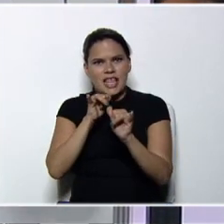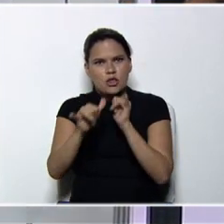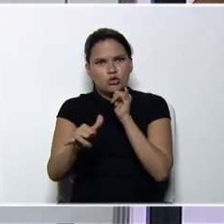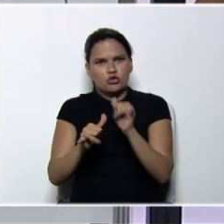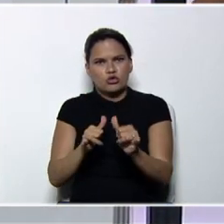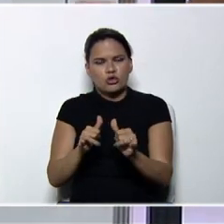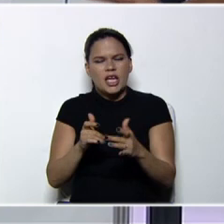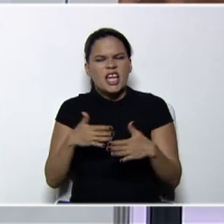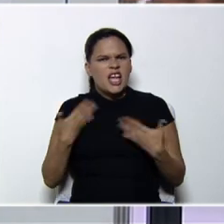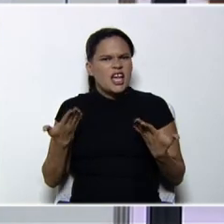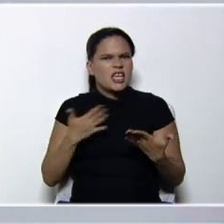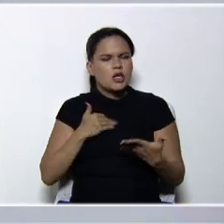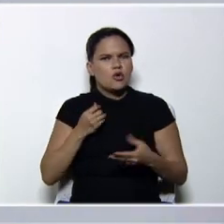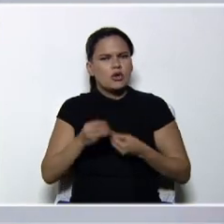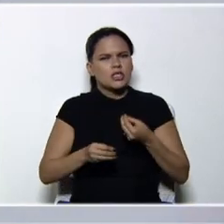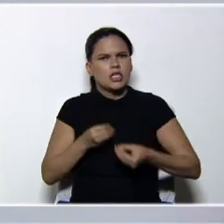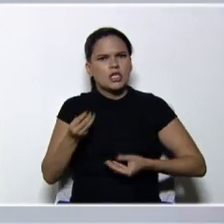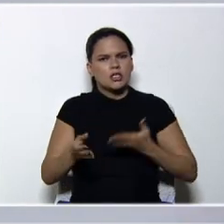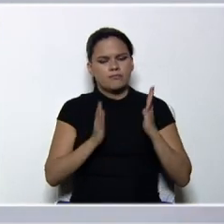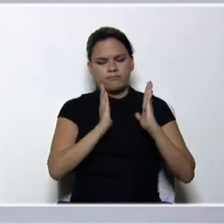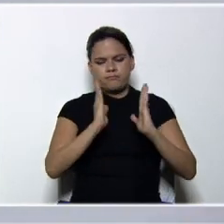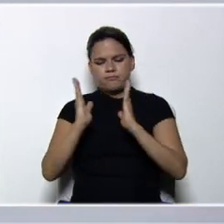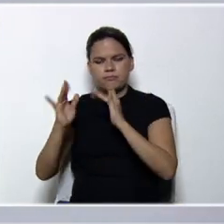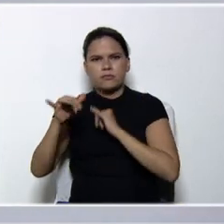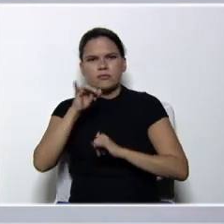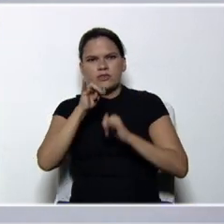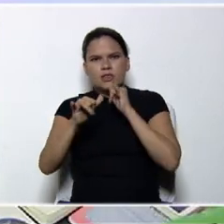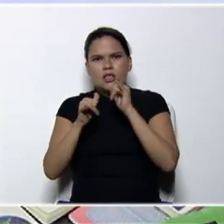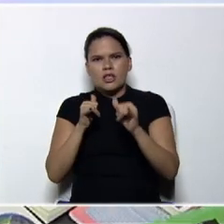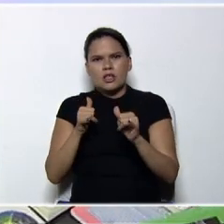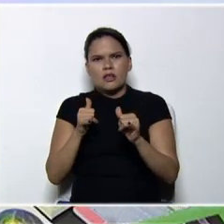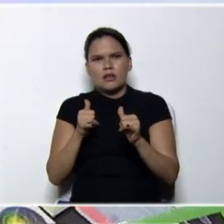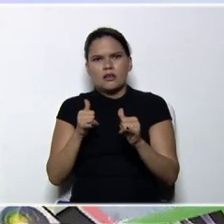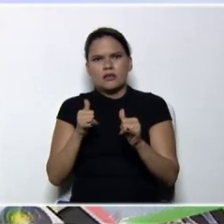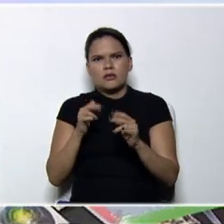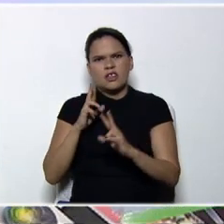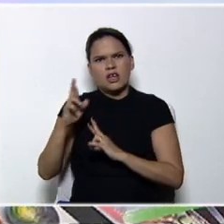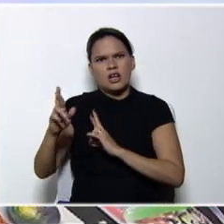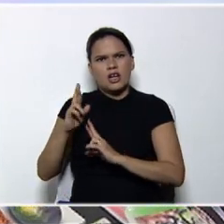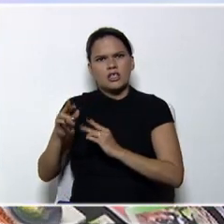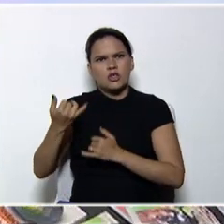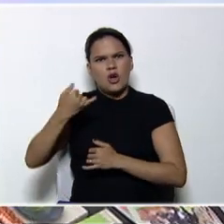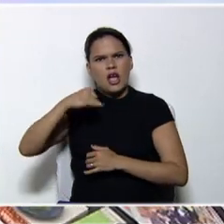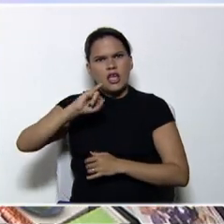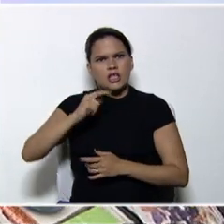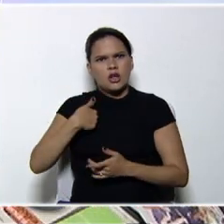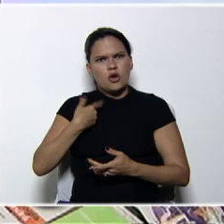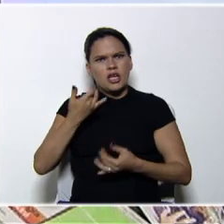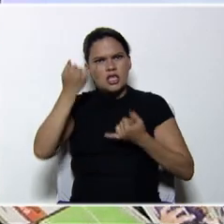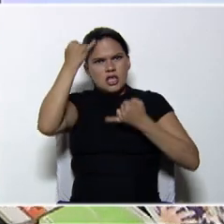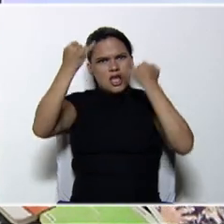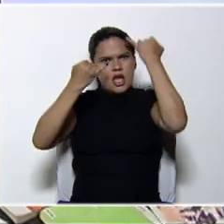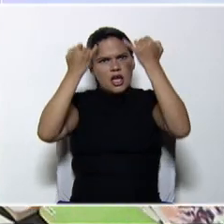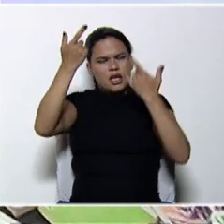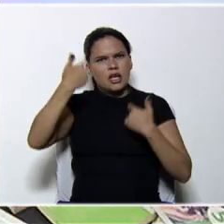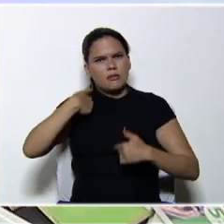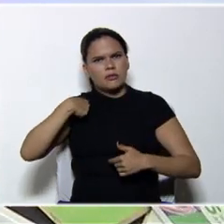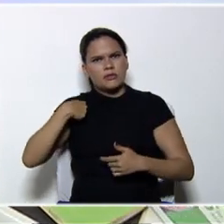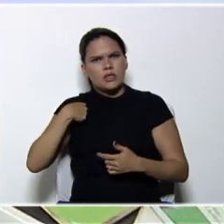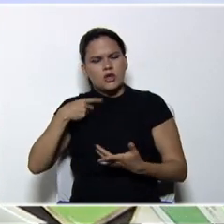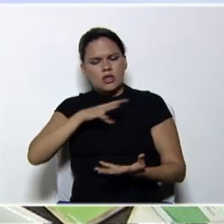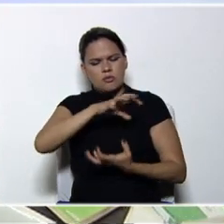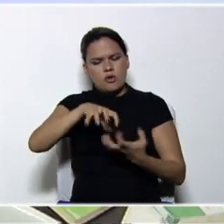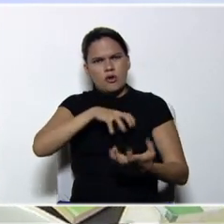hacer yo con esa organización de datos? Voy a buscar entonces qué relación está entre lo que yo generé, entre las ideas que se me surgieron